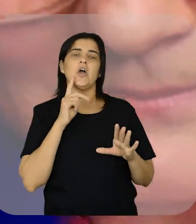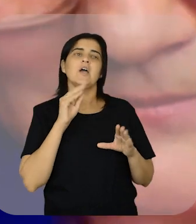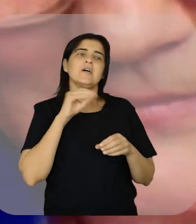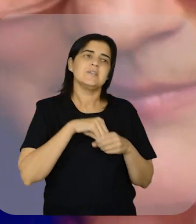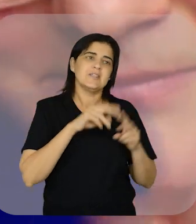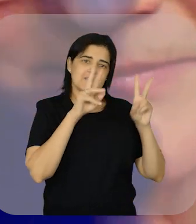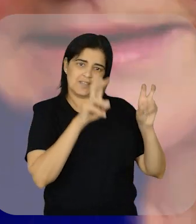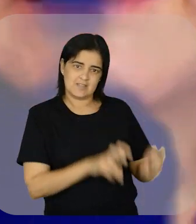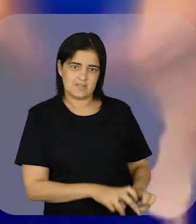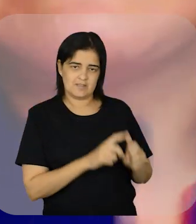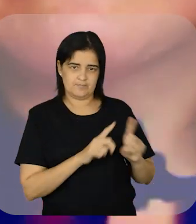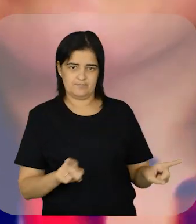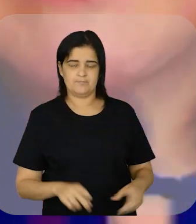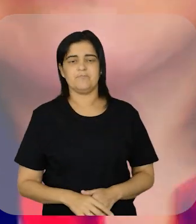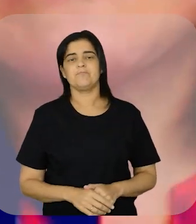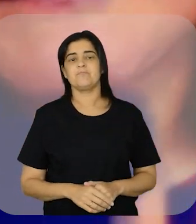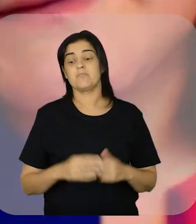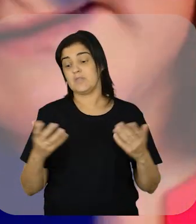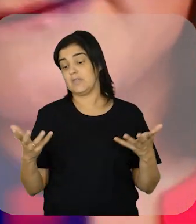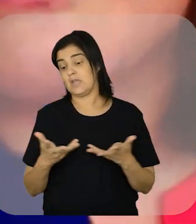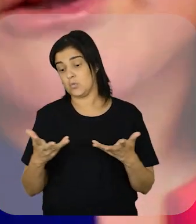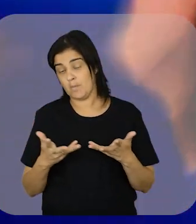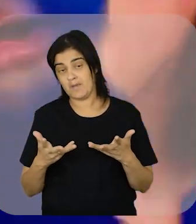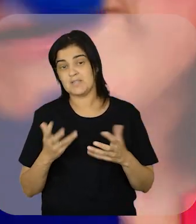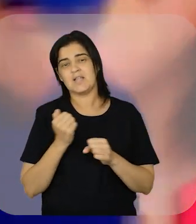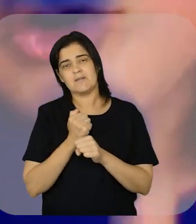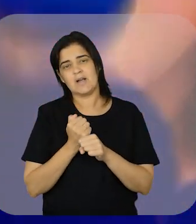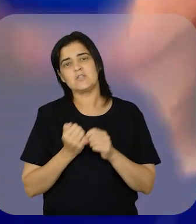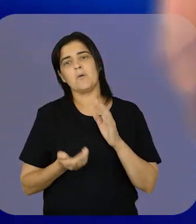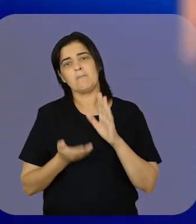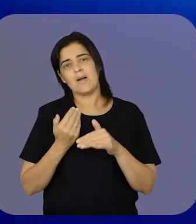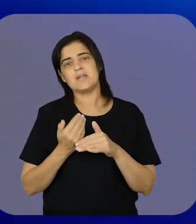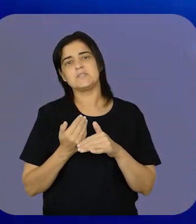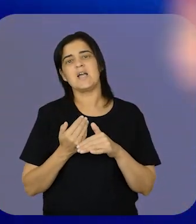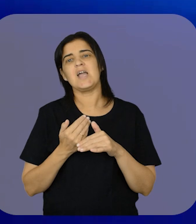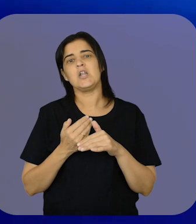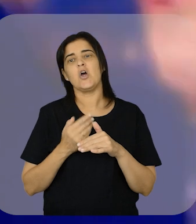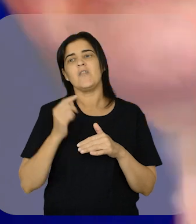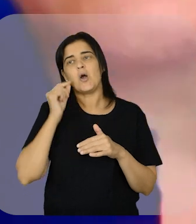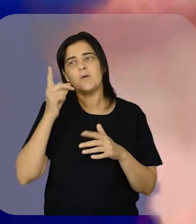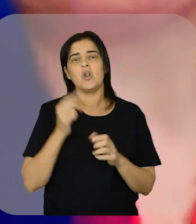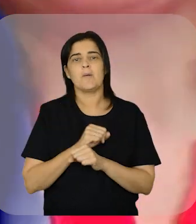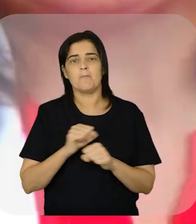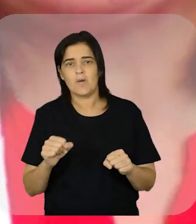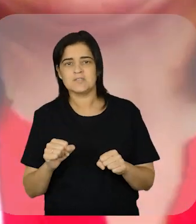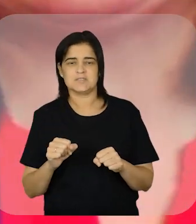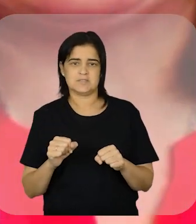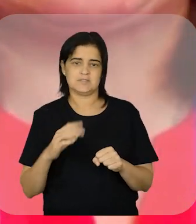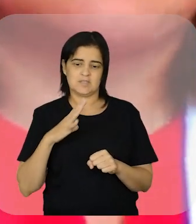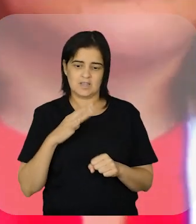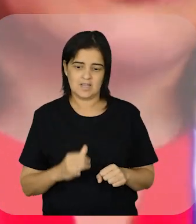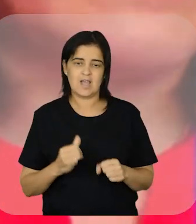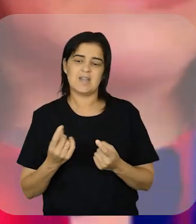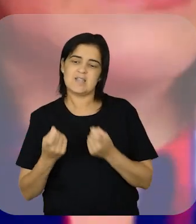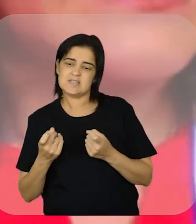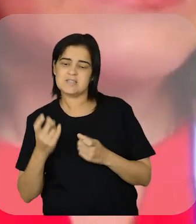contenidos y actualmente se está trabajando mucho desde lo competencial, desde las competencias que necesita